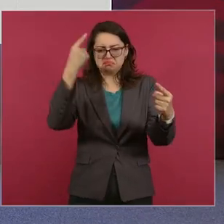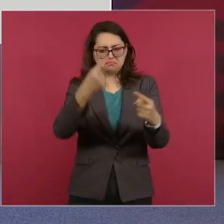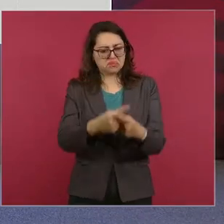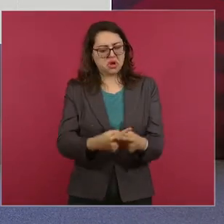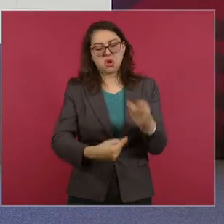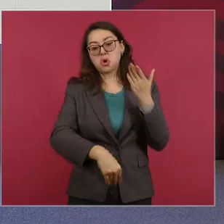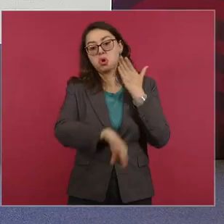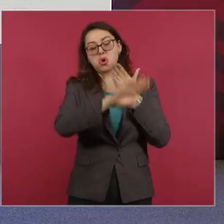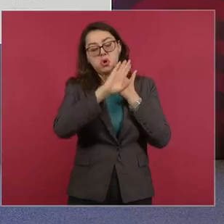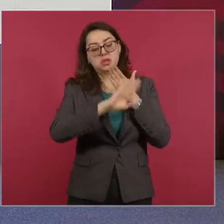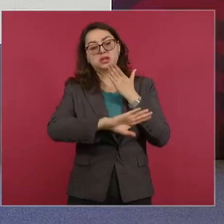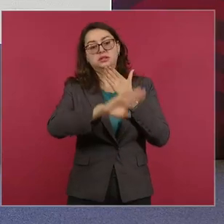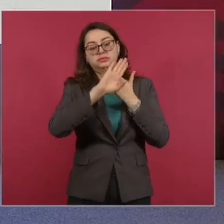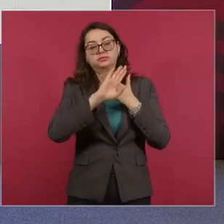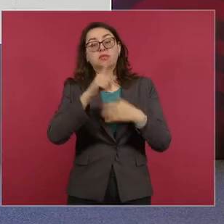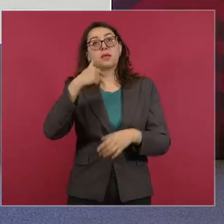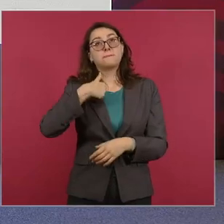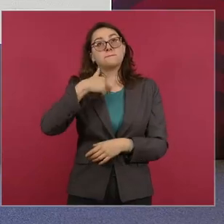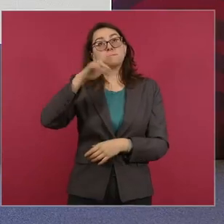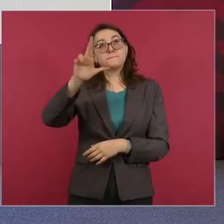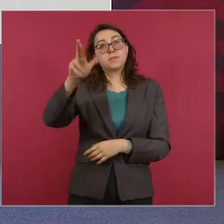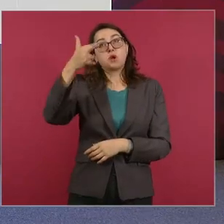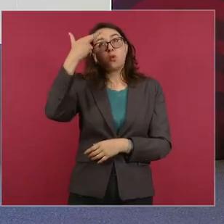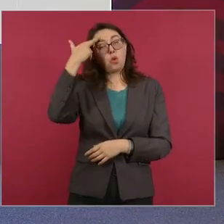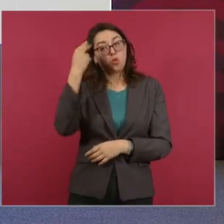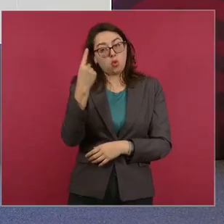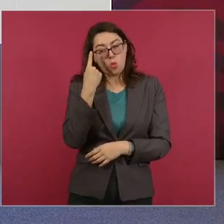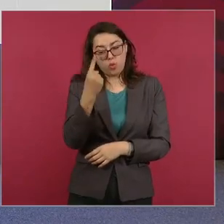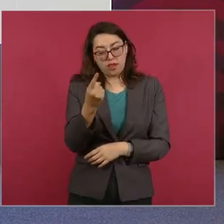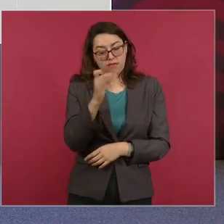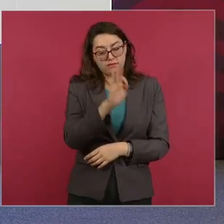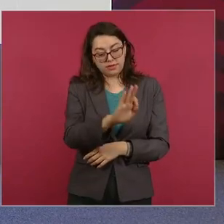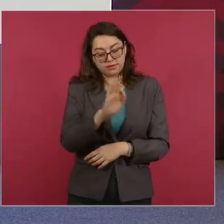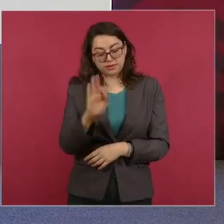recuerdo una del 6 de septiembre de 2011